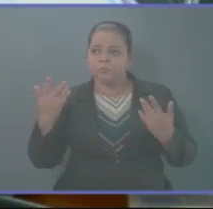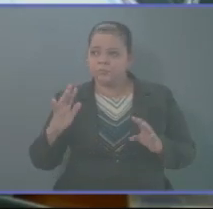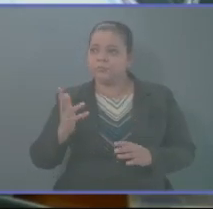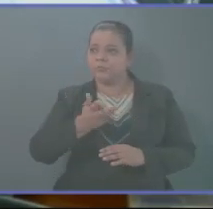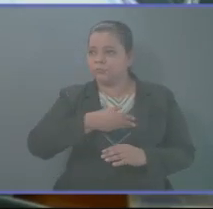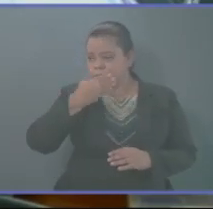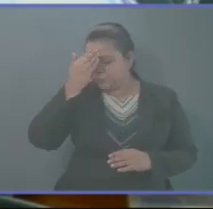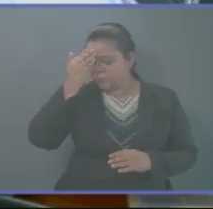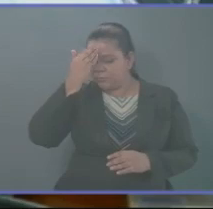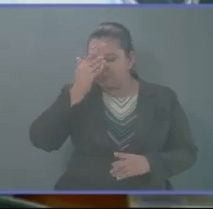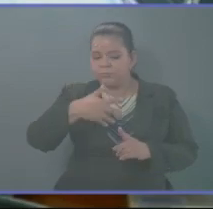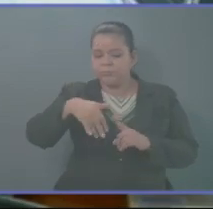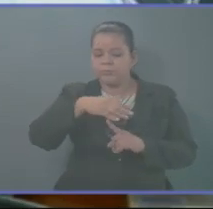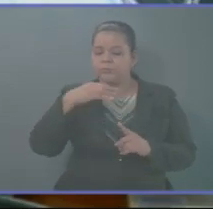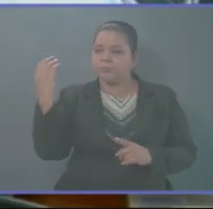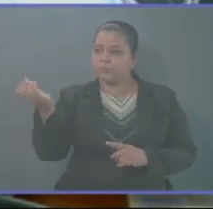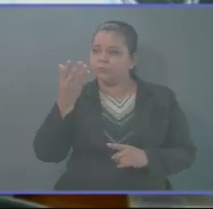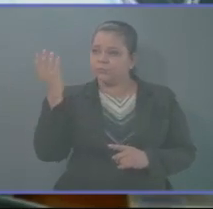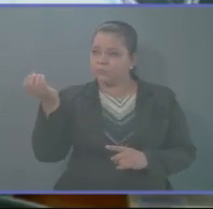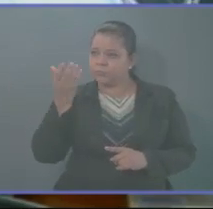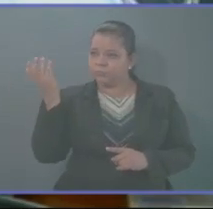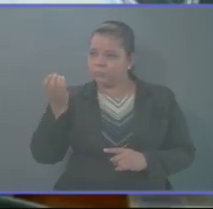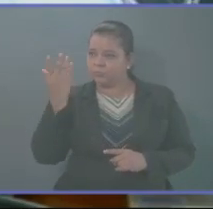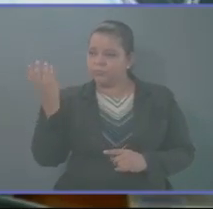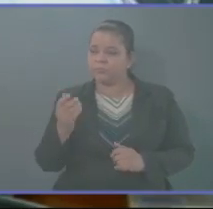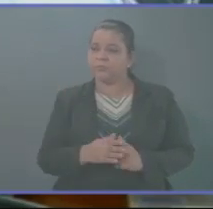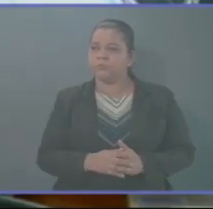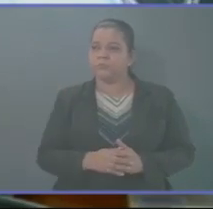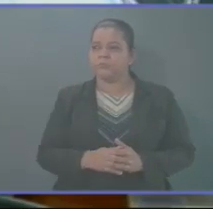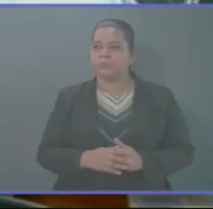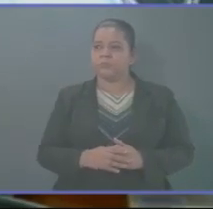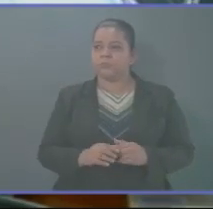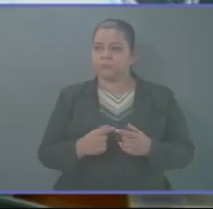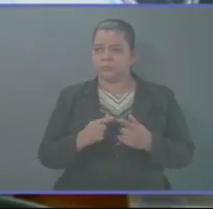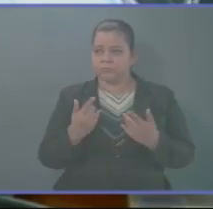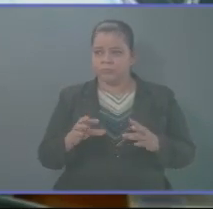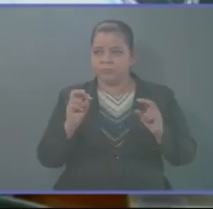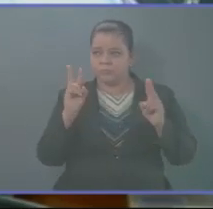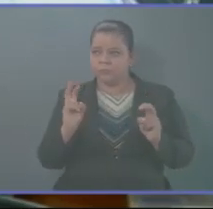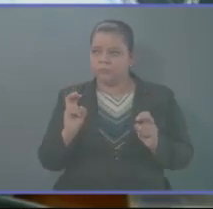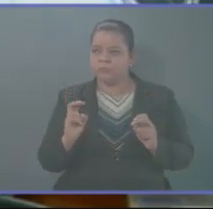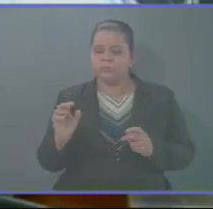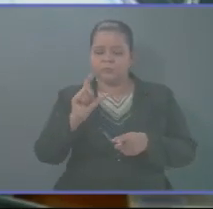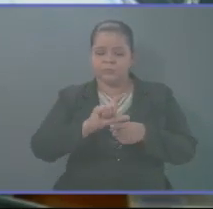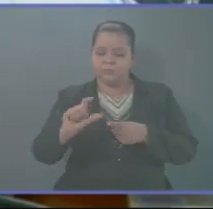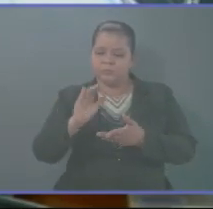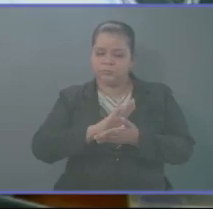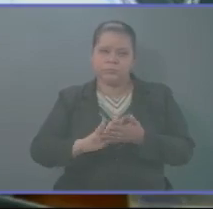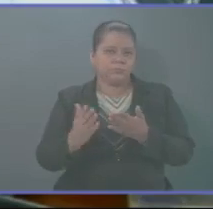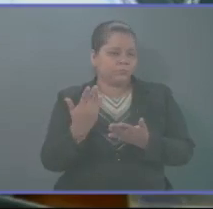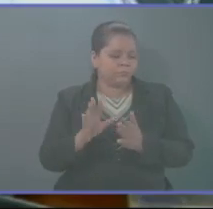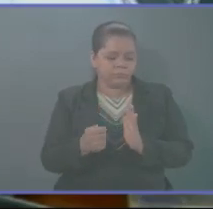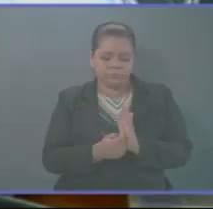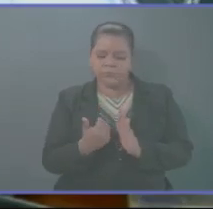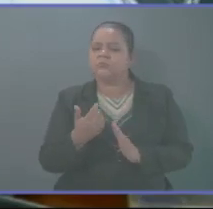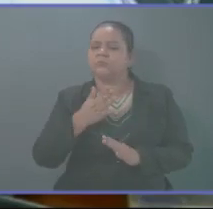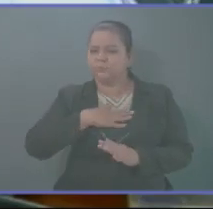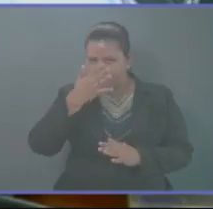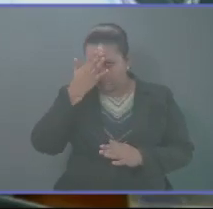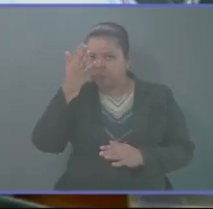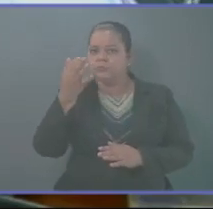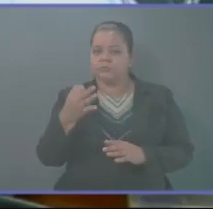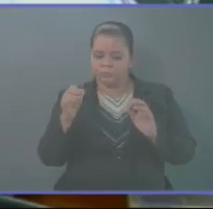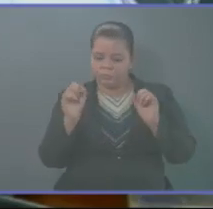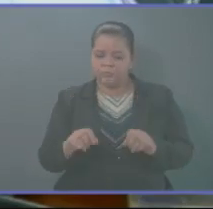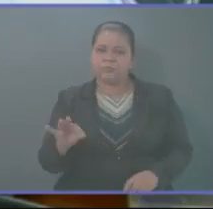la situación de la emergencia, ¿verdad? Y quitando el tema de la Semana Santa. Entonces, yo sí creo que se puede votar por